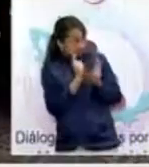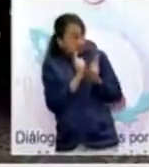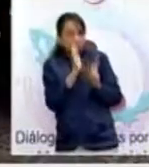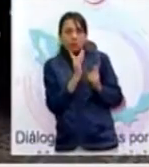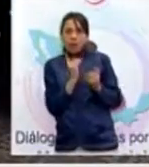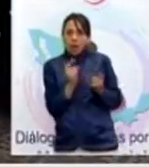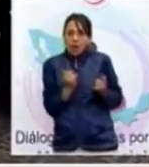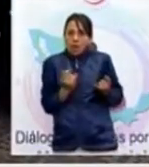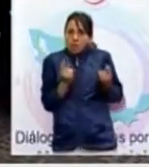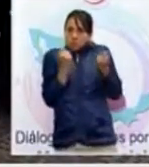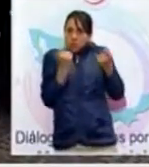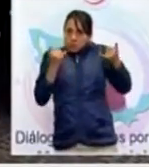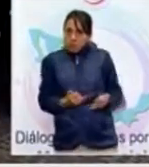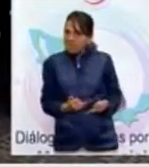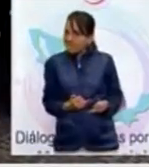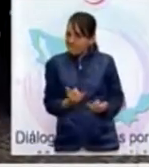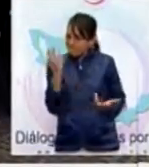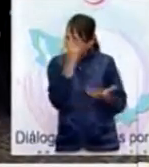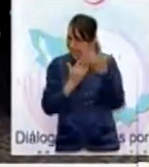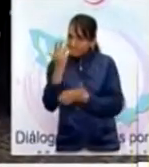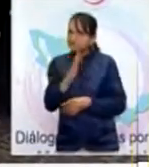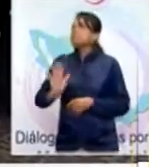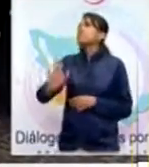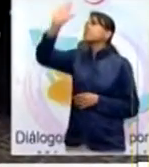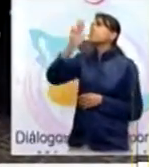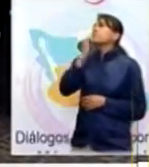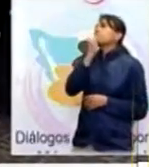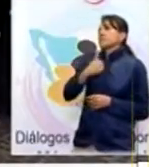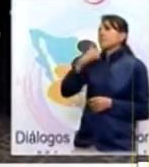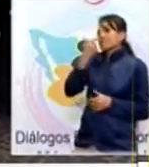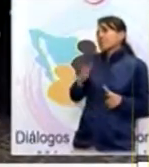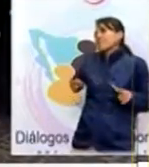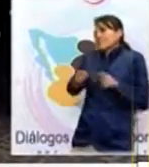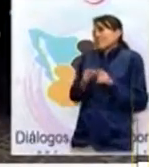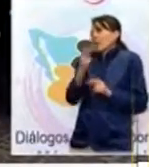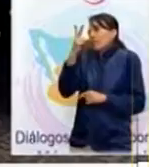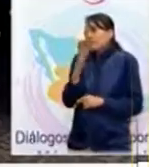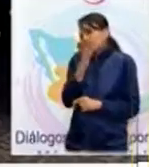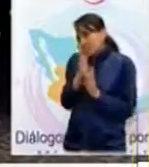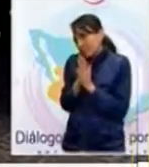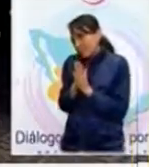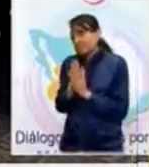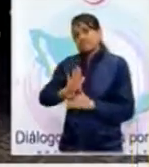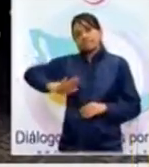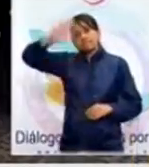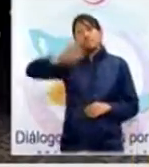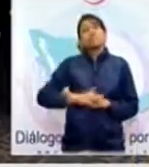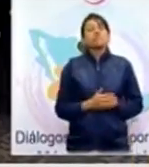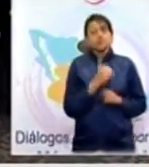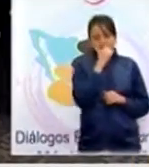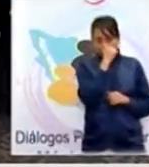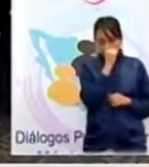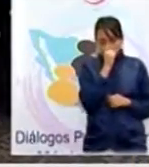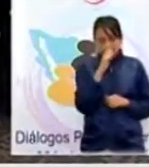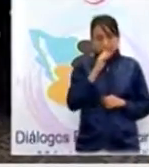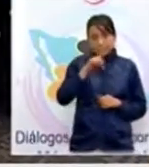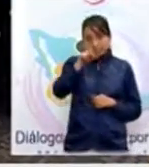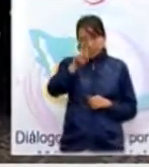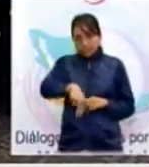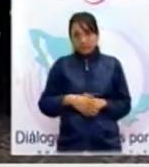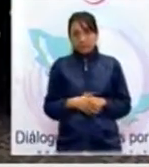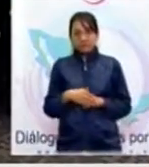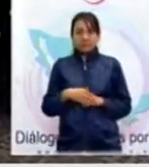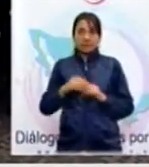Bueno, gracias. Perdón, concluyo. Dos minutos y concluyo. Mire, efectivamente, lo dicen afuera, lo decimos